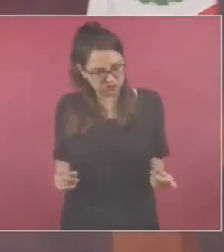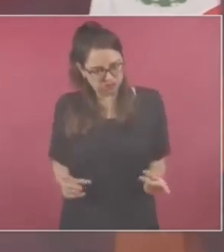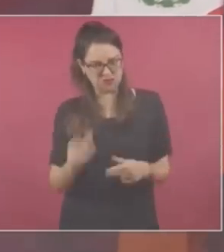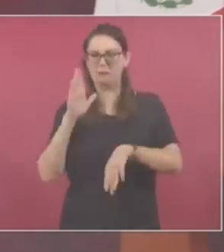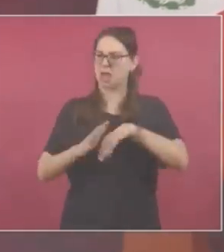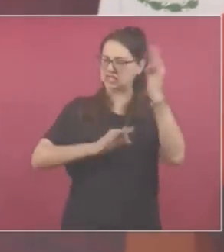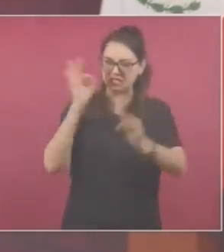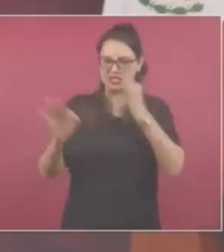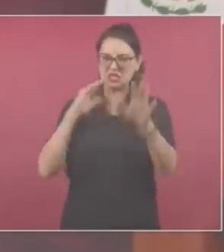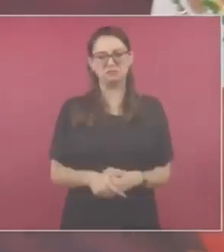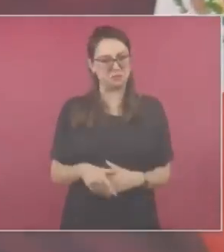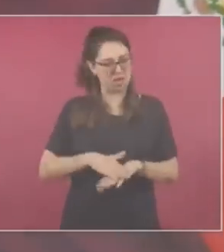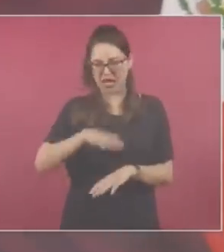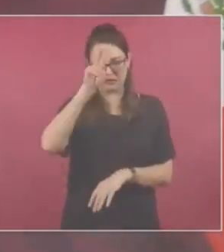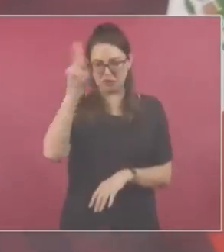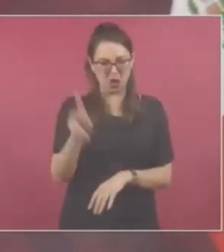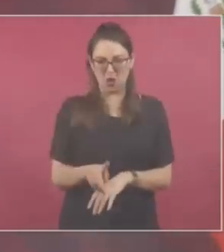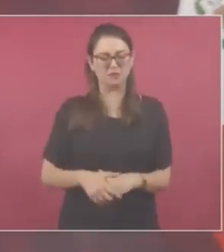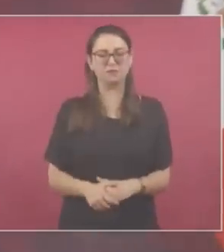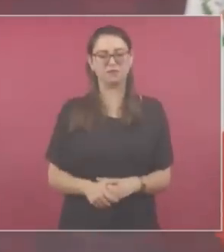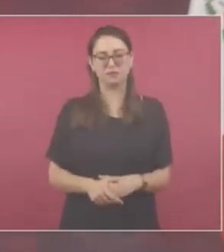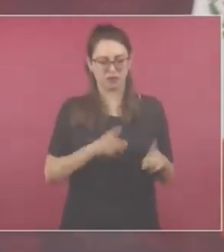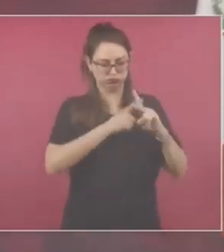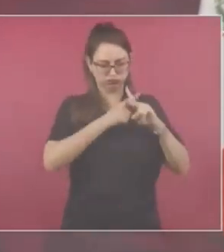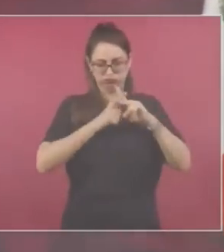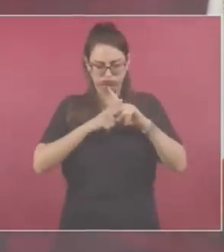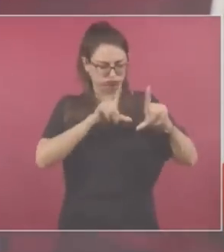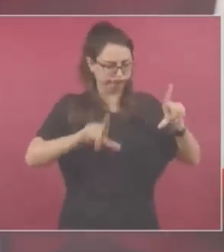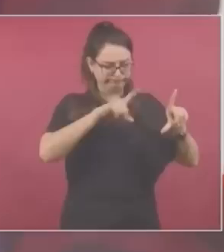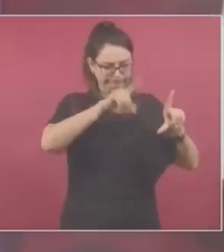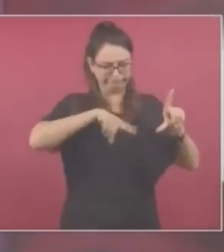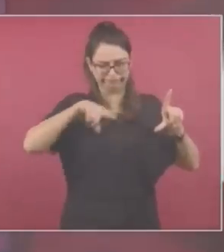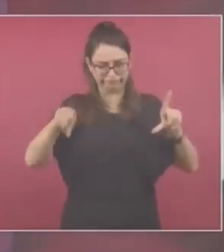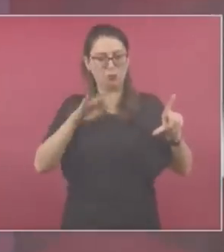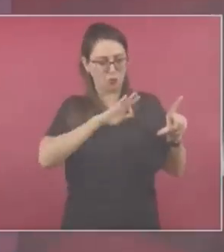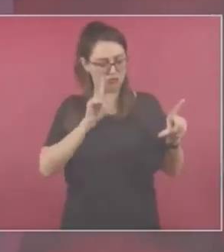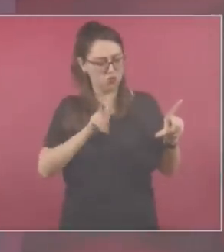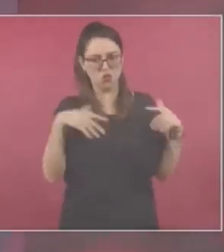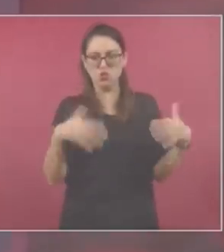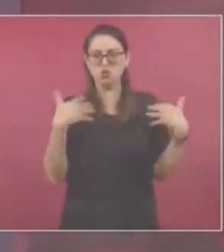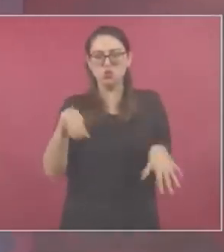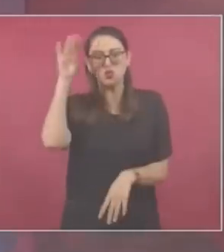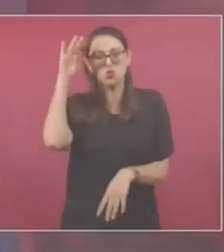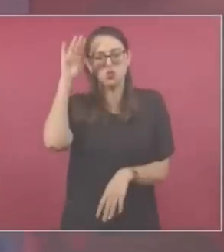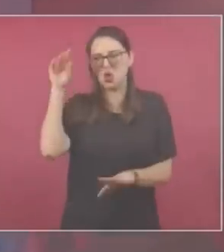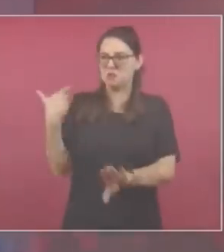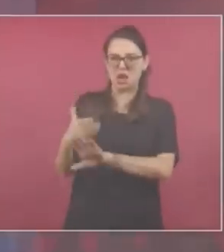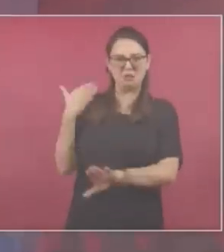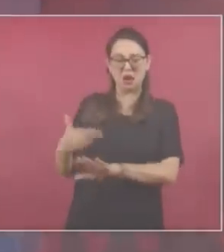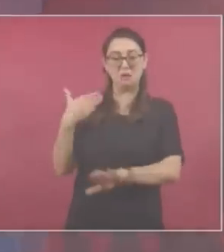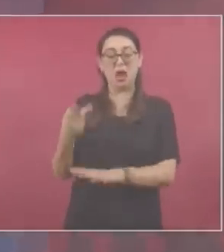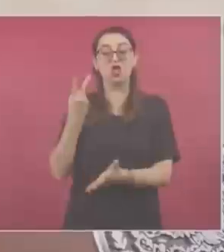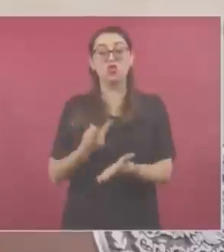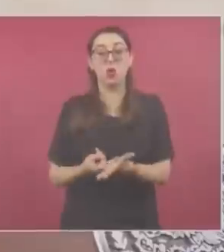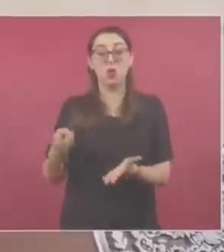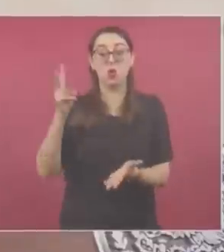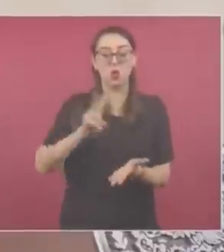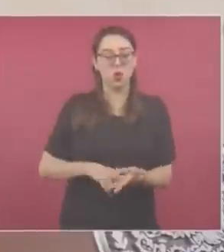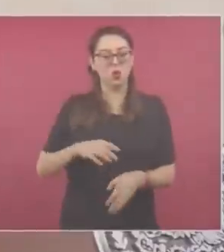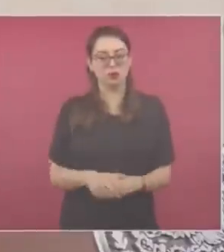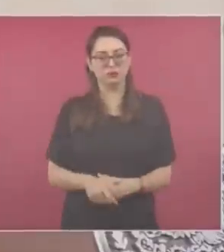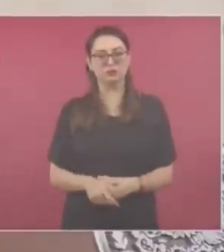más ataques al gobierno. Se puede incluso constatar. Vean la red, no en general, sino de